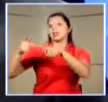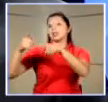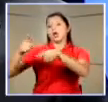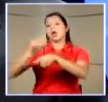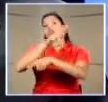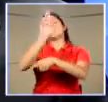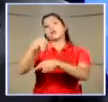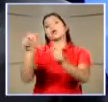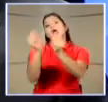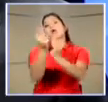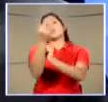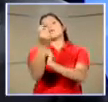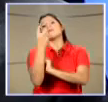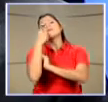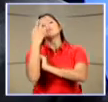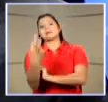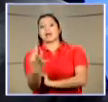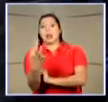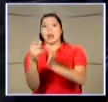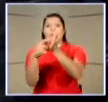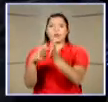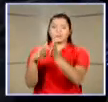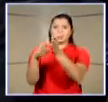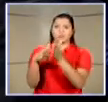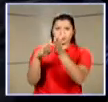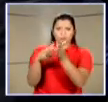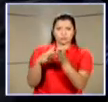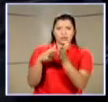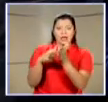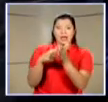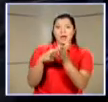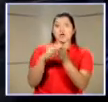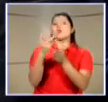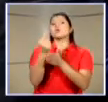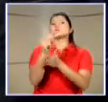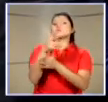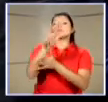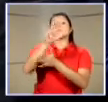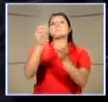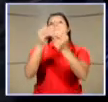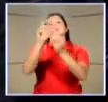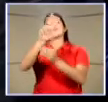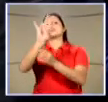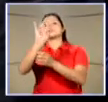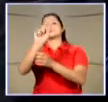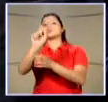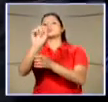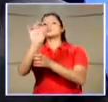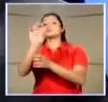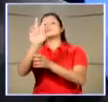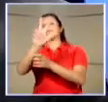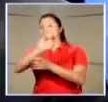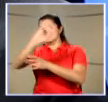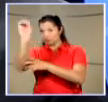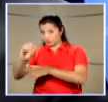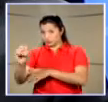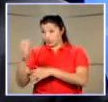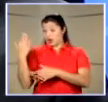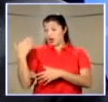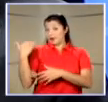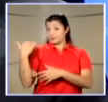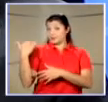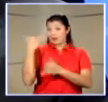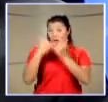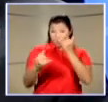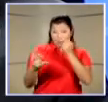déficit fiscal de más del 3% del PIB. Esto, la última vez que habíamos tenido más de 3 años